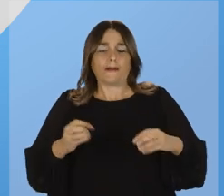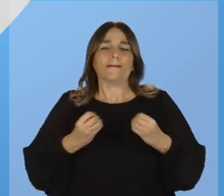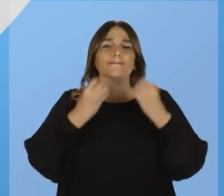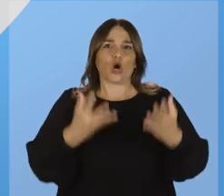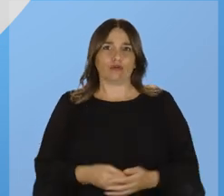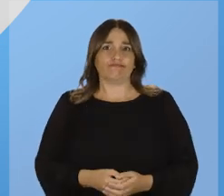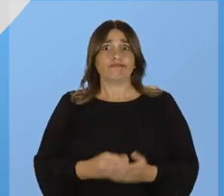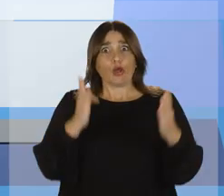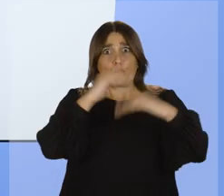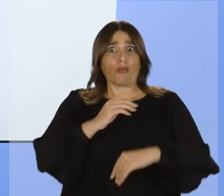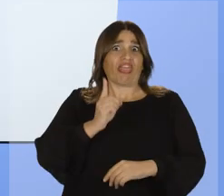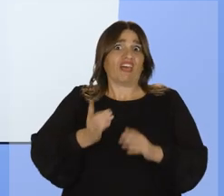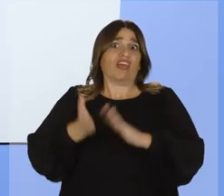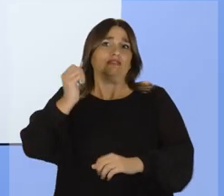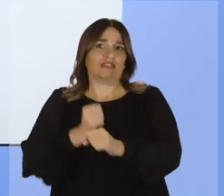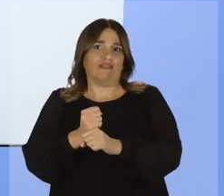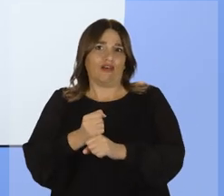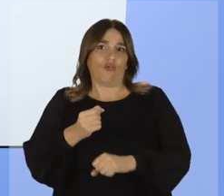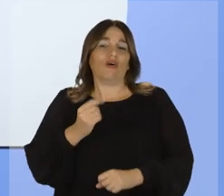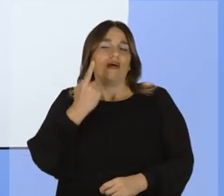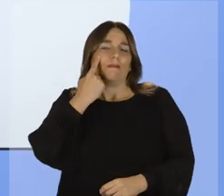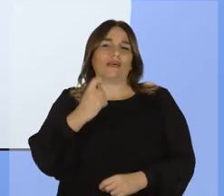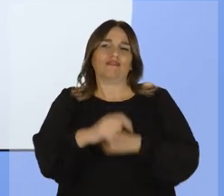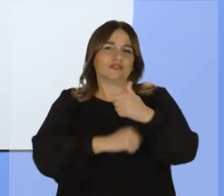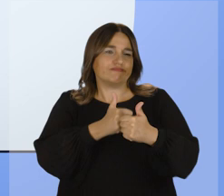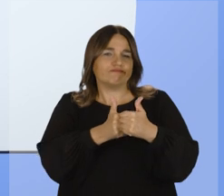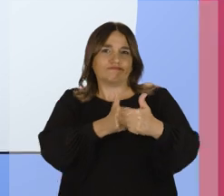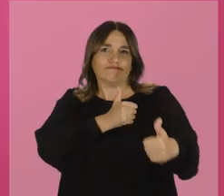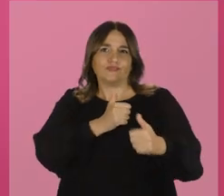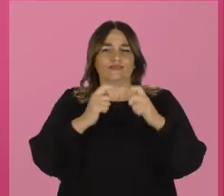días, mejor. Si no, extremá las medidas de prevención que